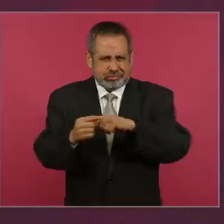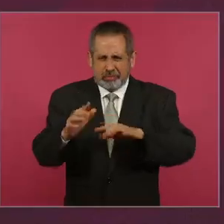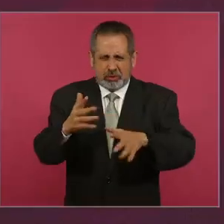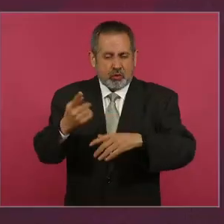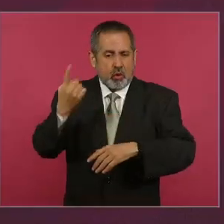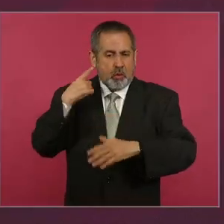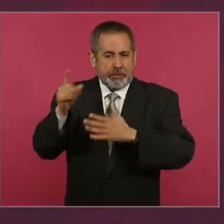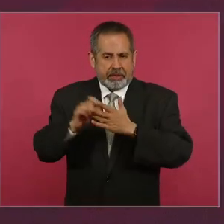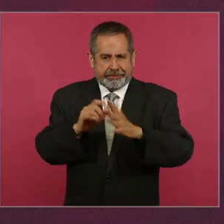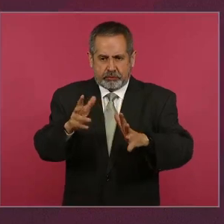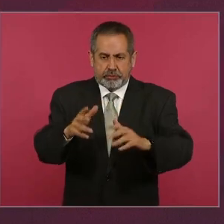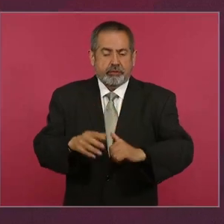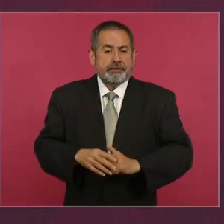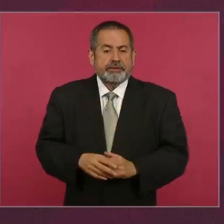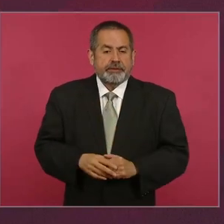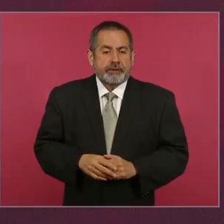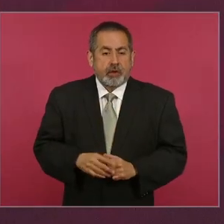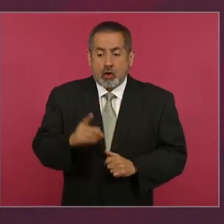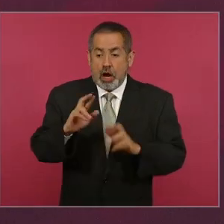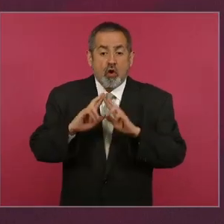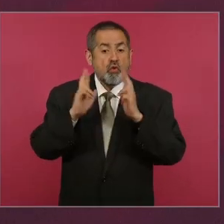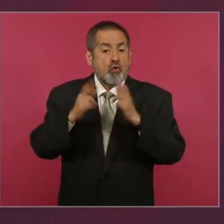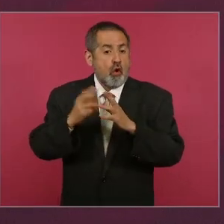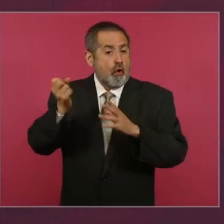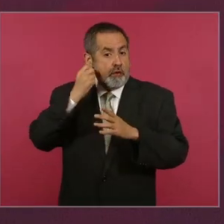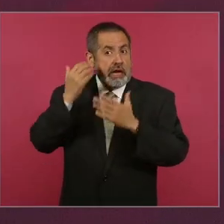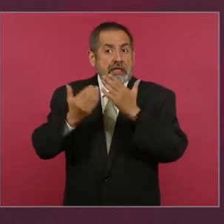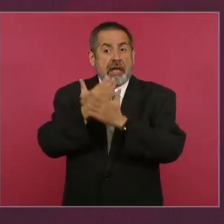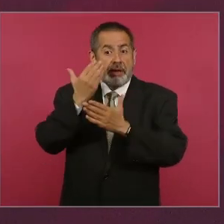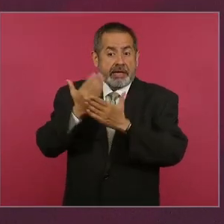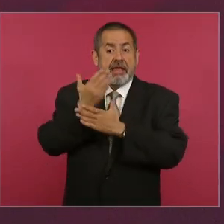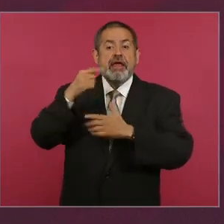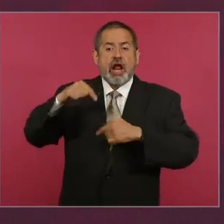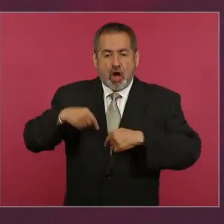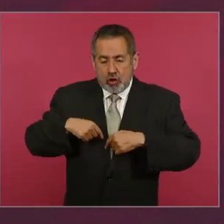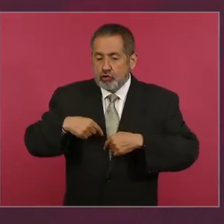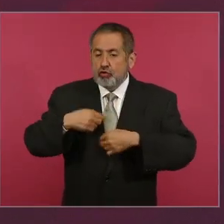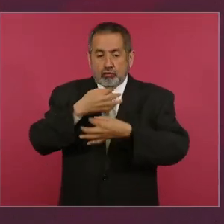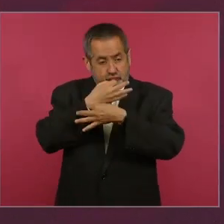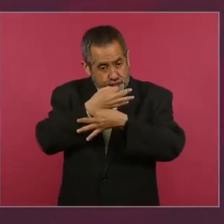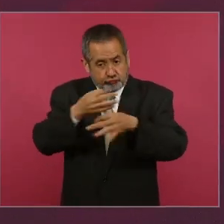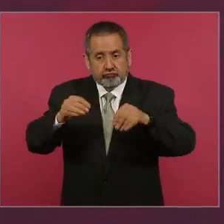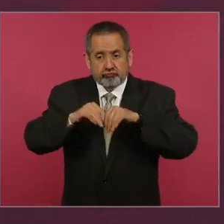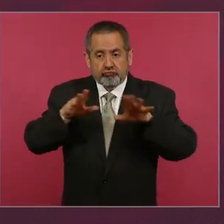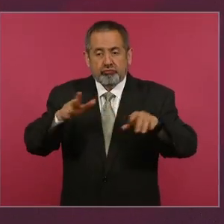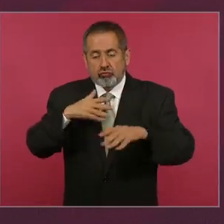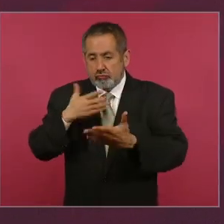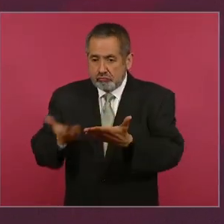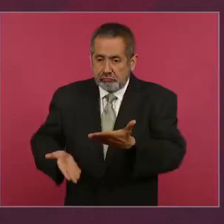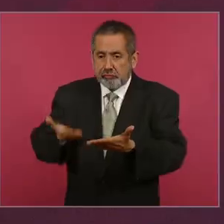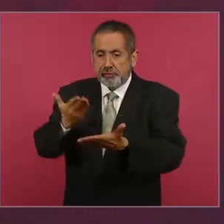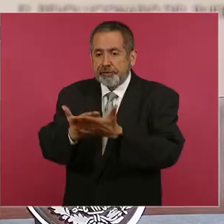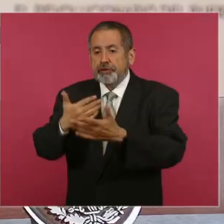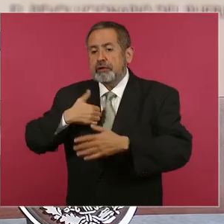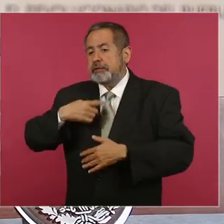y en una reunión mañanera, aquí, fijé mi postura y hablé de la